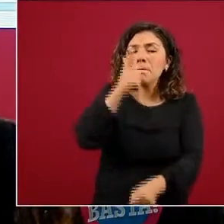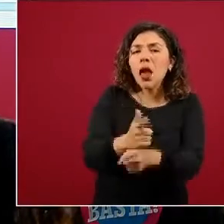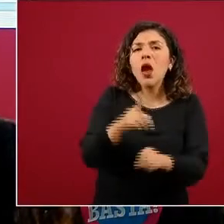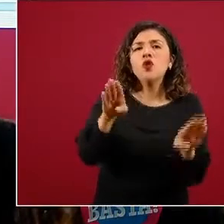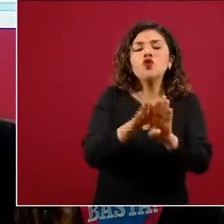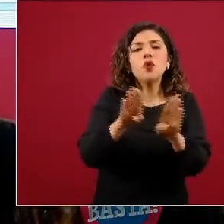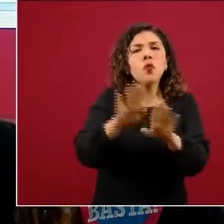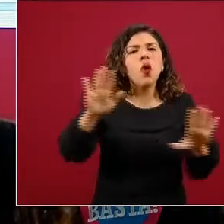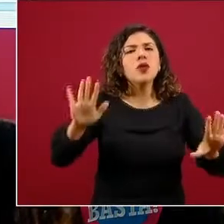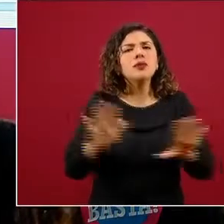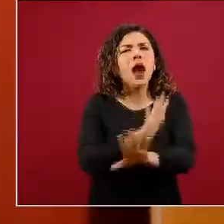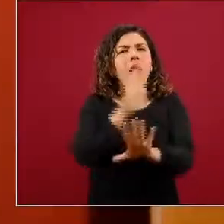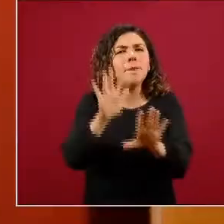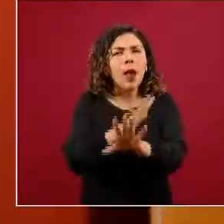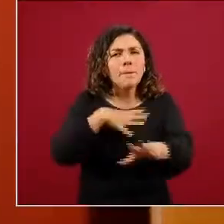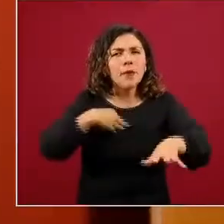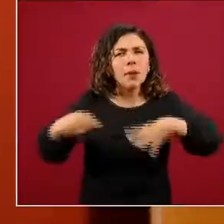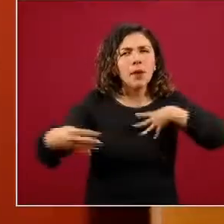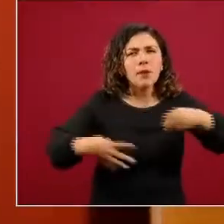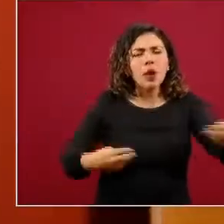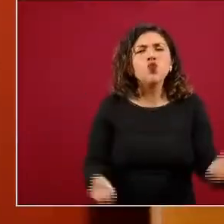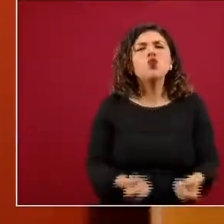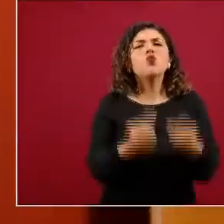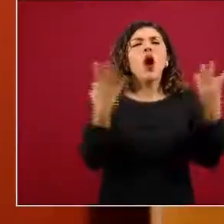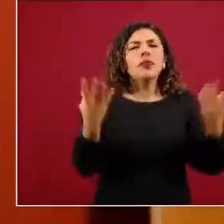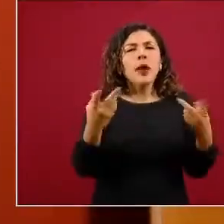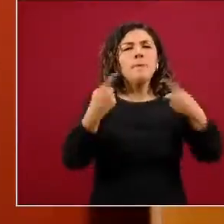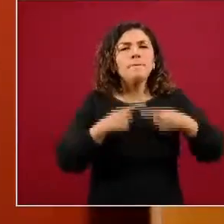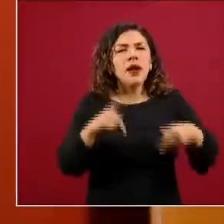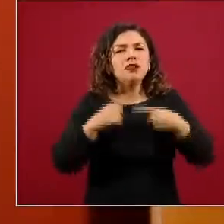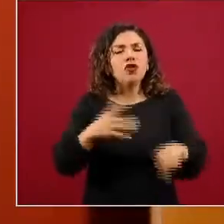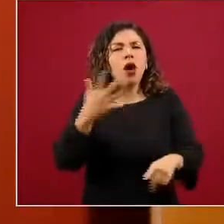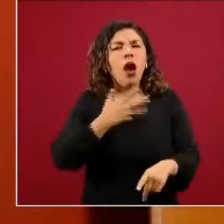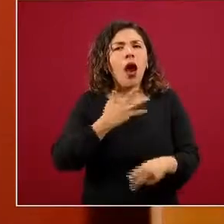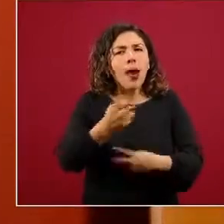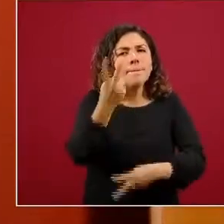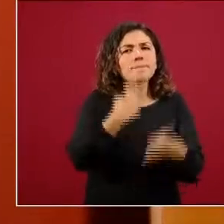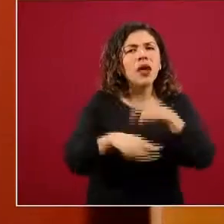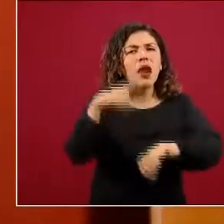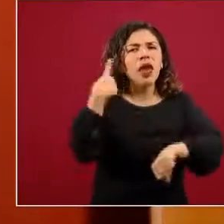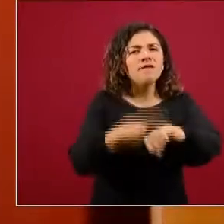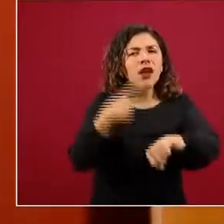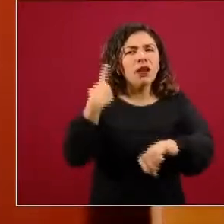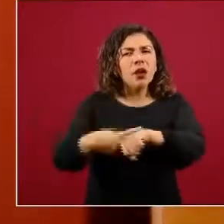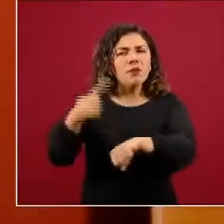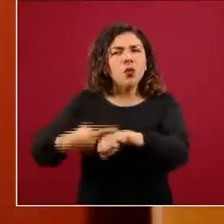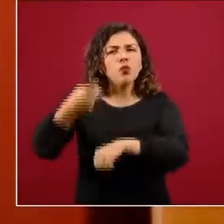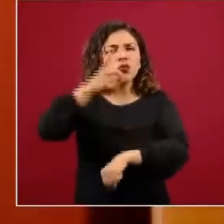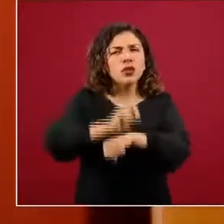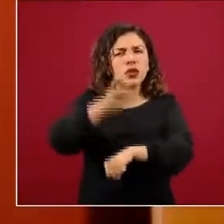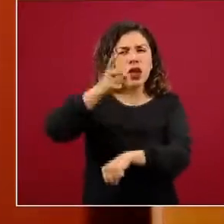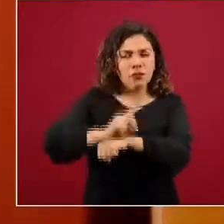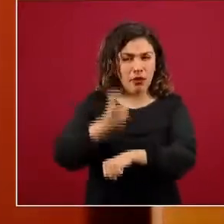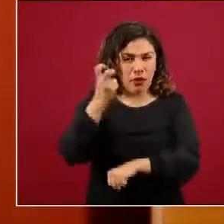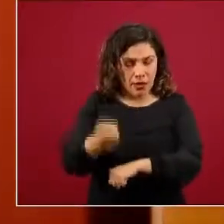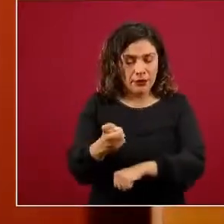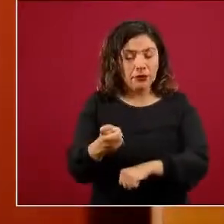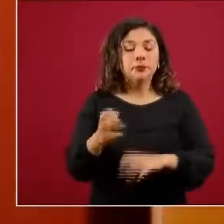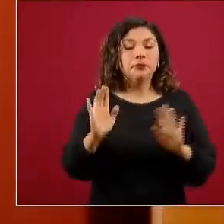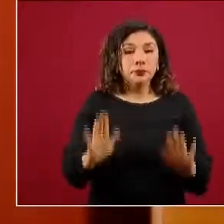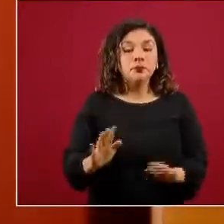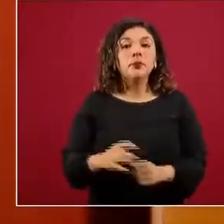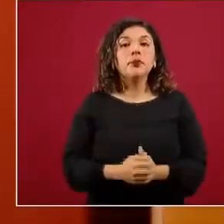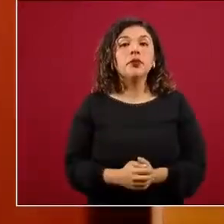el estado epidémico, es decir, la cantidad de casos que se presentan cada día, que es uno de los indicadores